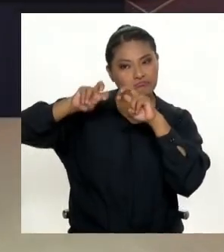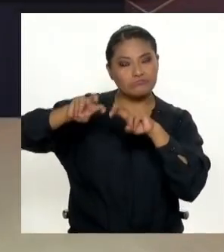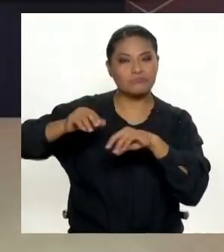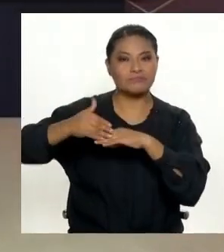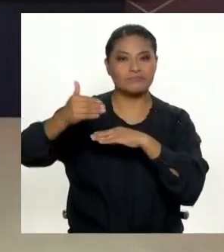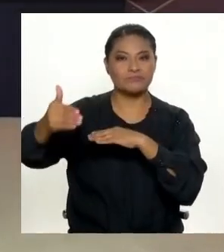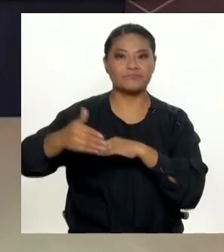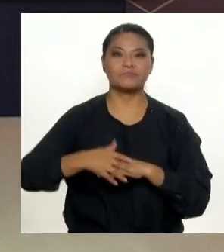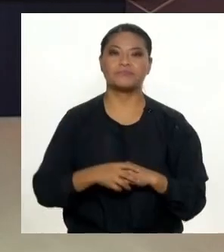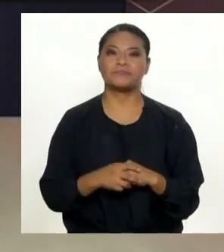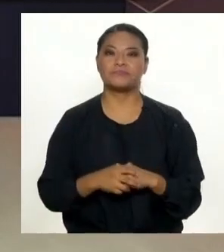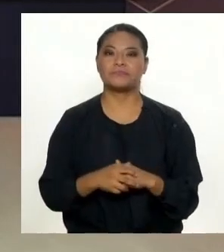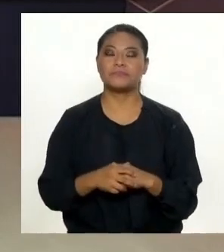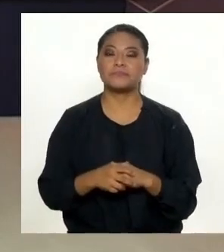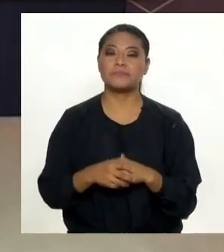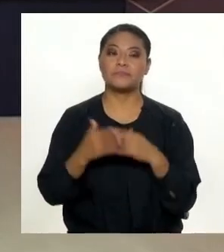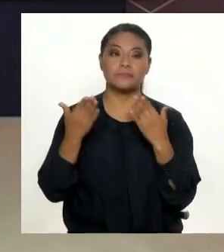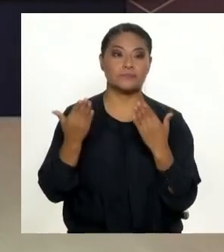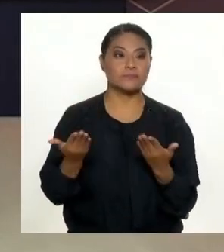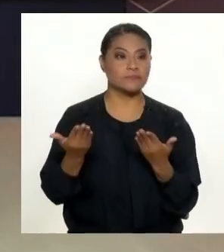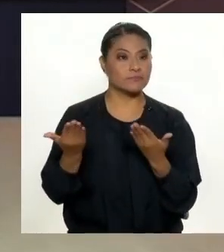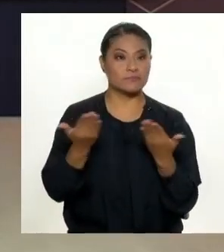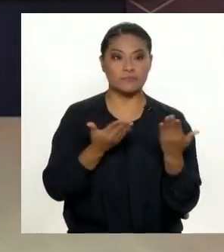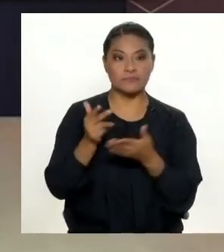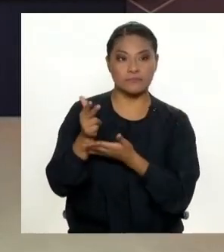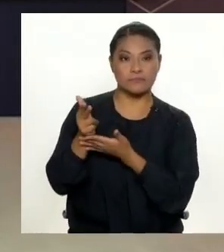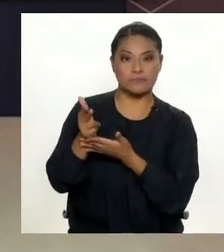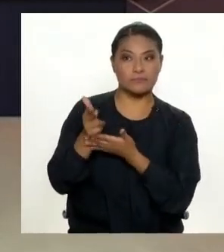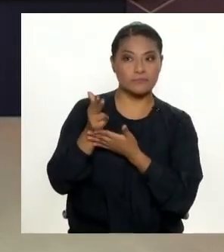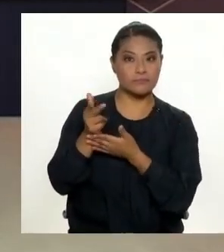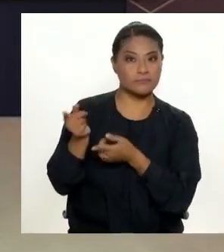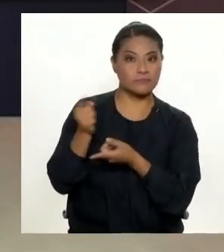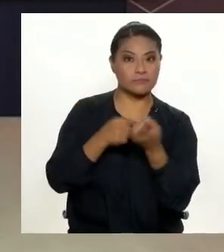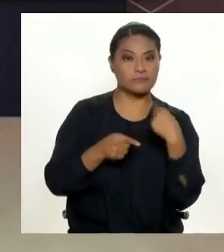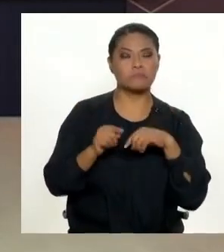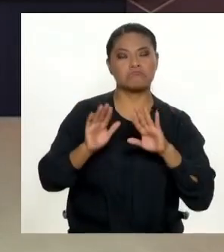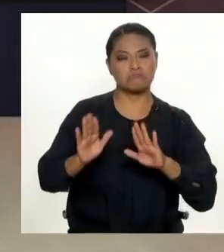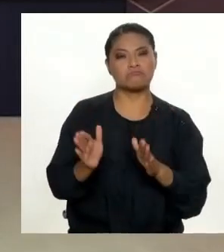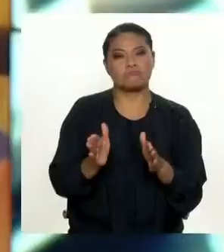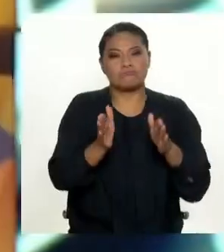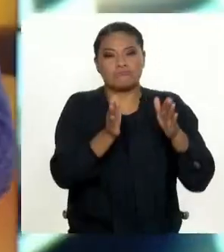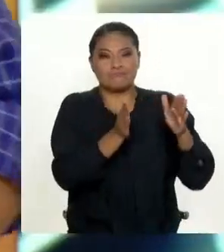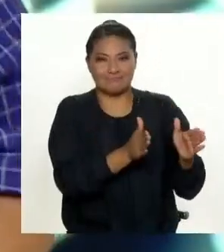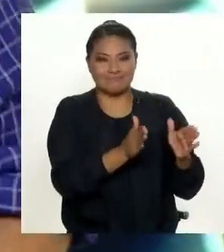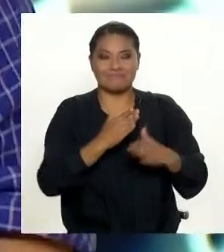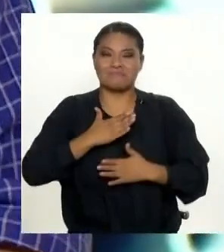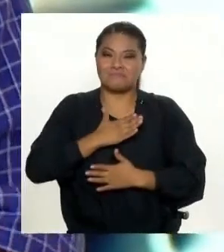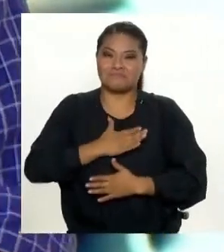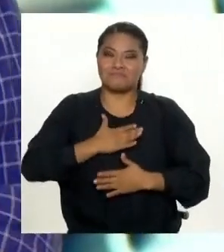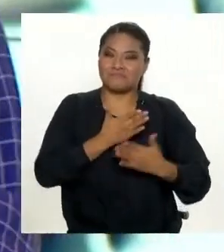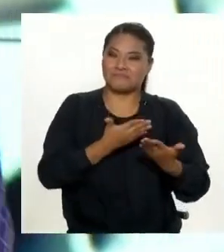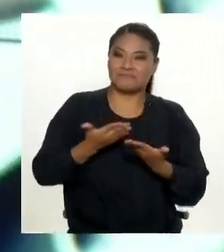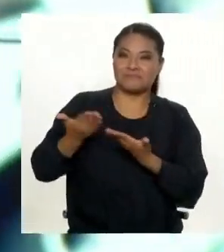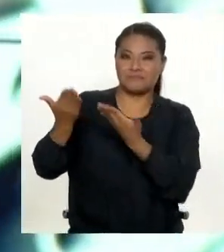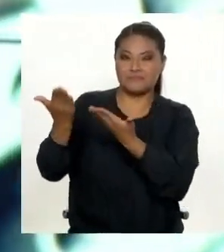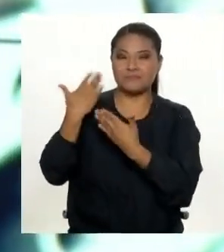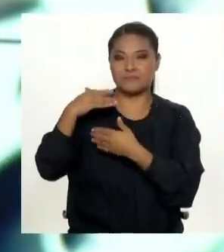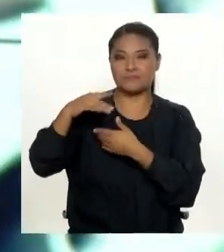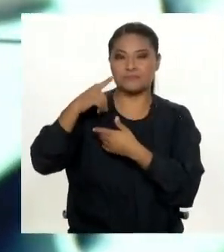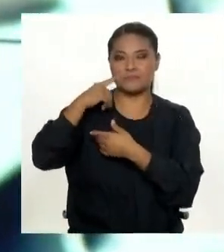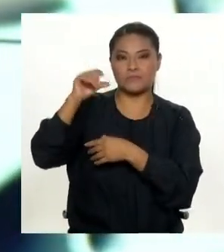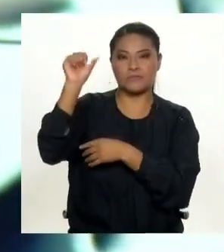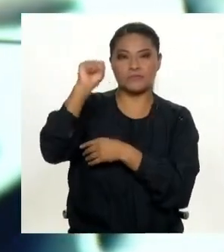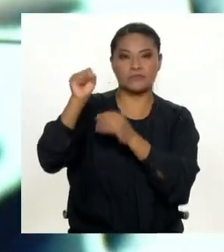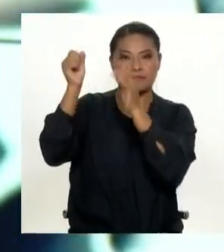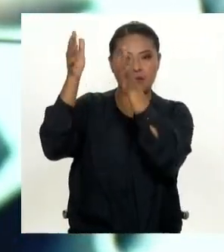Muy bien, ahora con esto, ahí con la imagen de ese revólver, nos vamos a situaciones un poquito más amables. Nos vamos hasta San Borja, donde